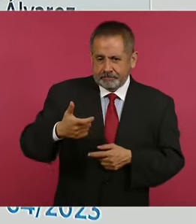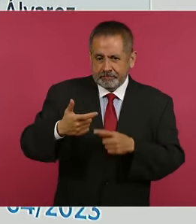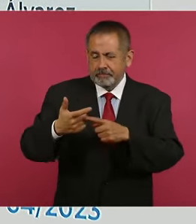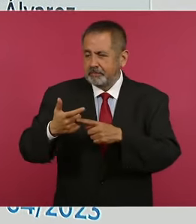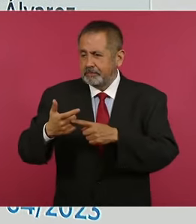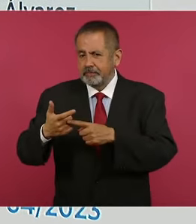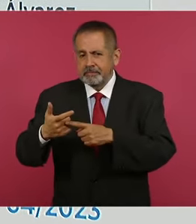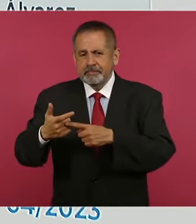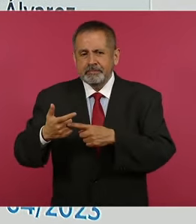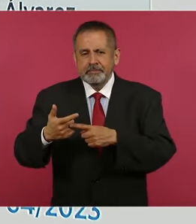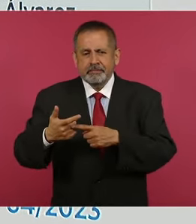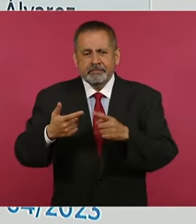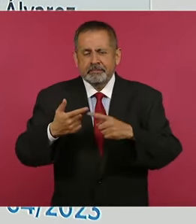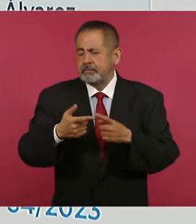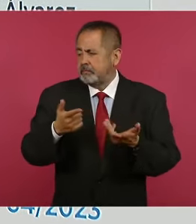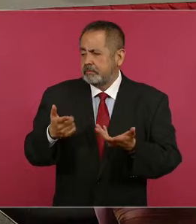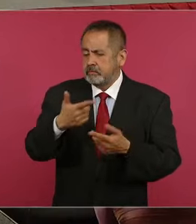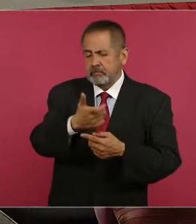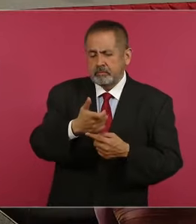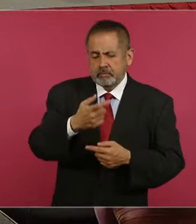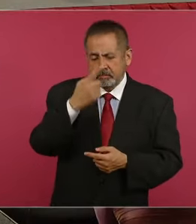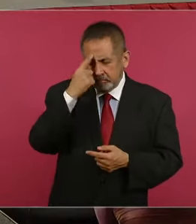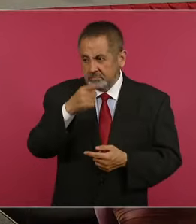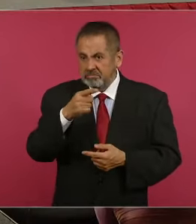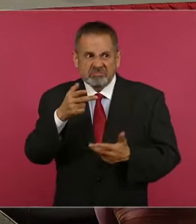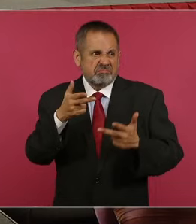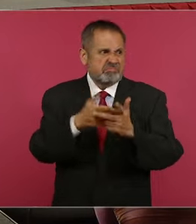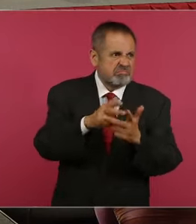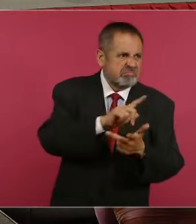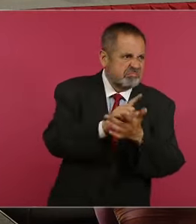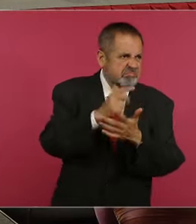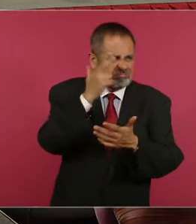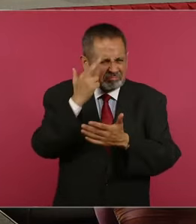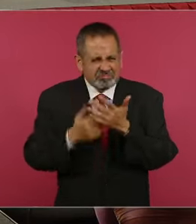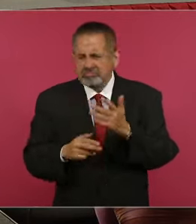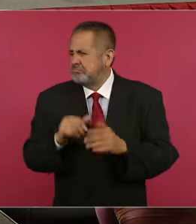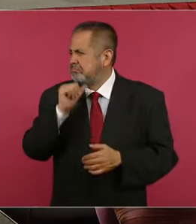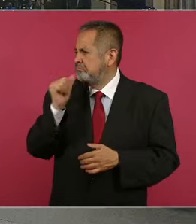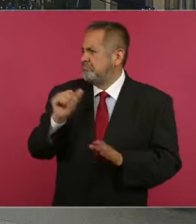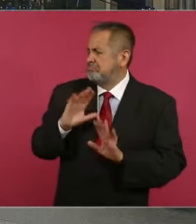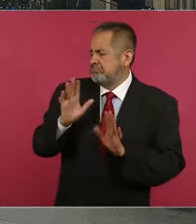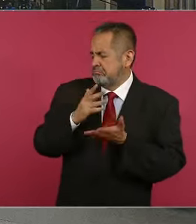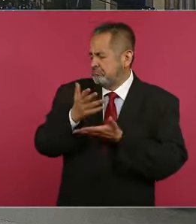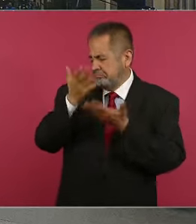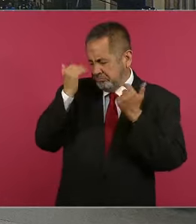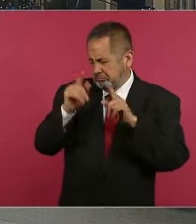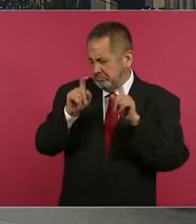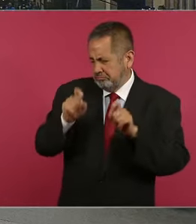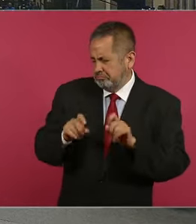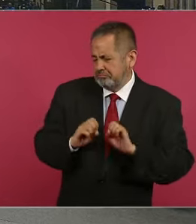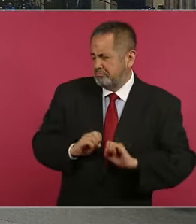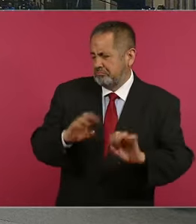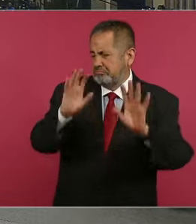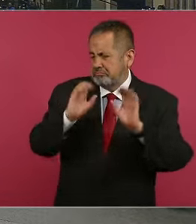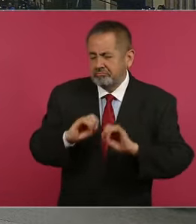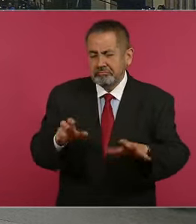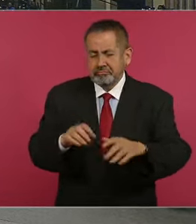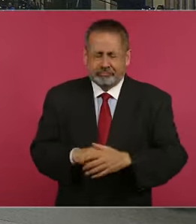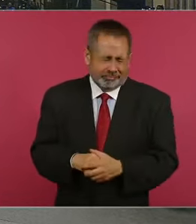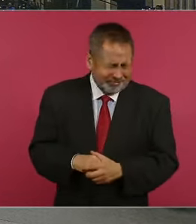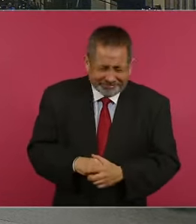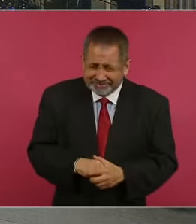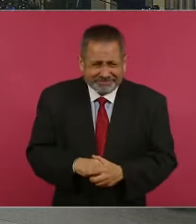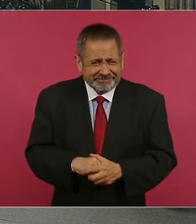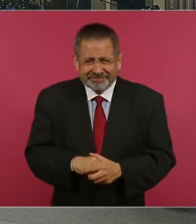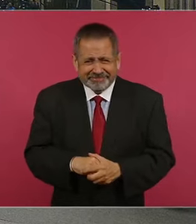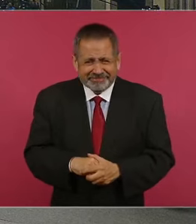finalidad ilícita. Bueno, saben ustedes que existe en el Poder